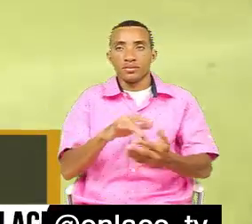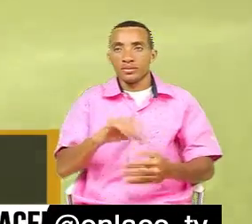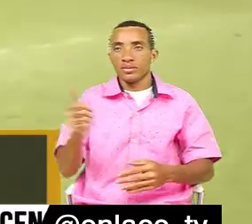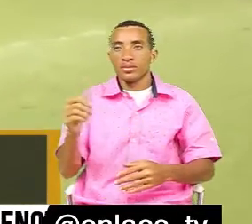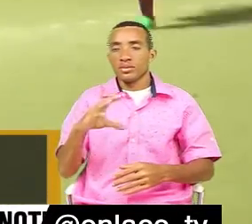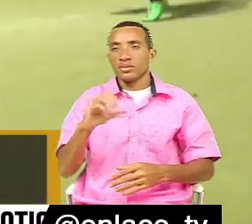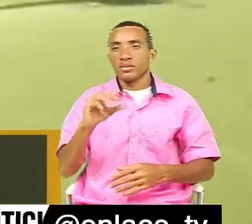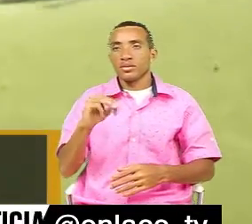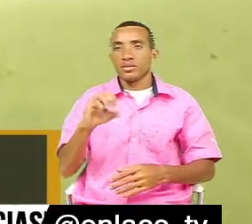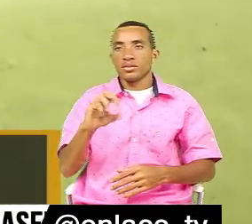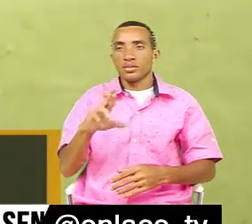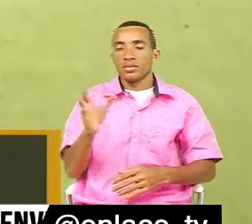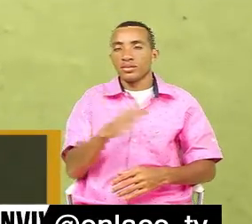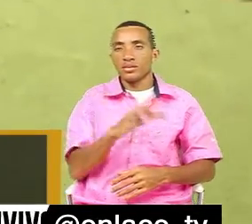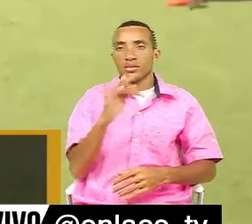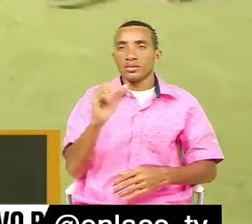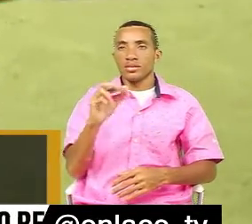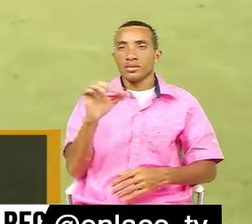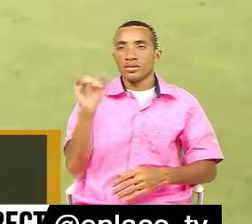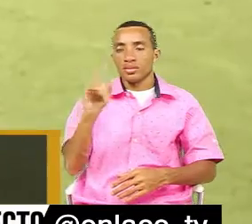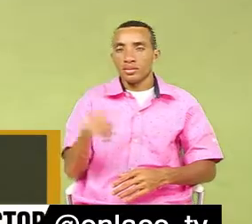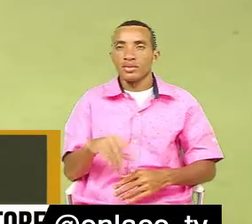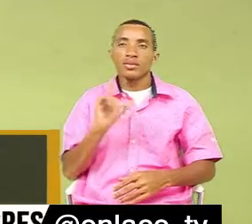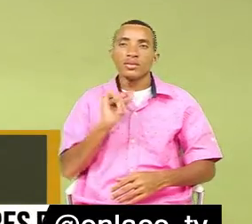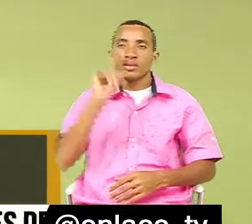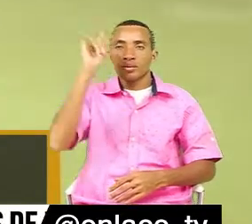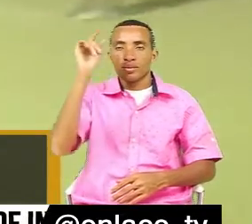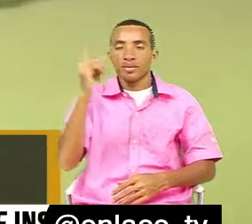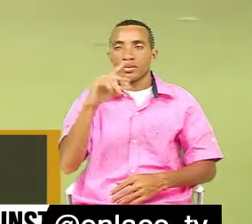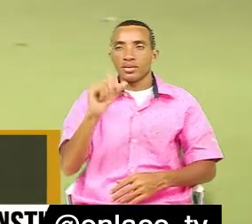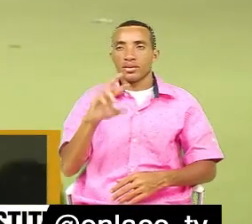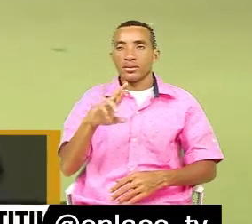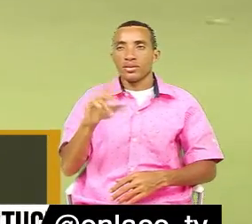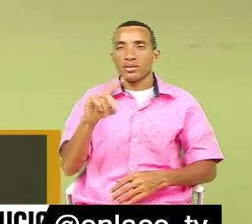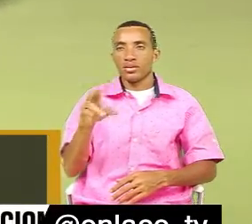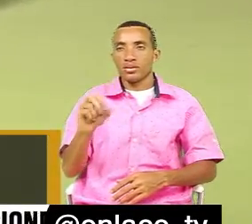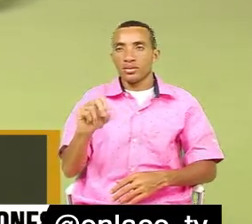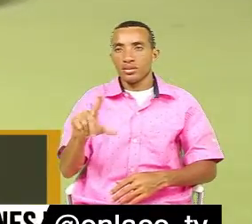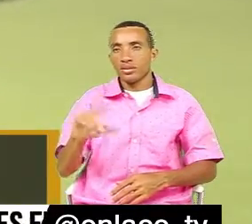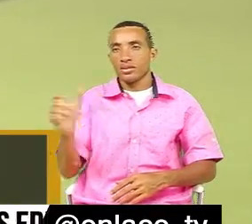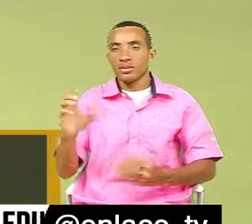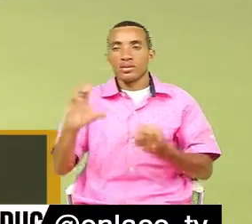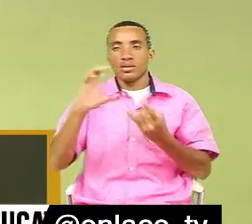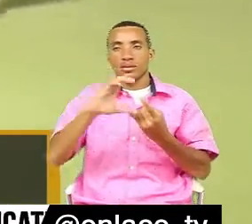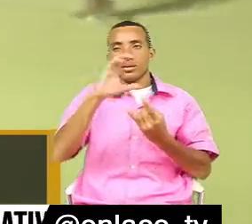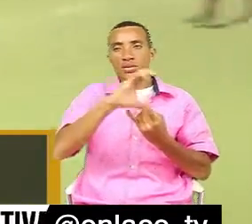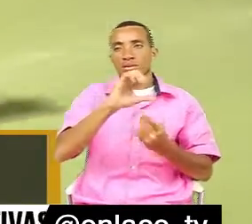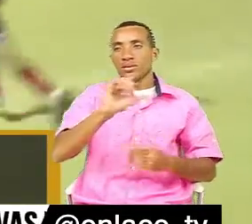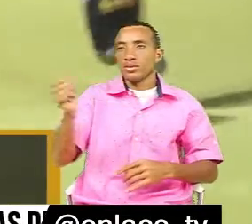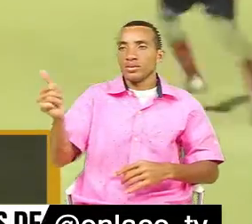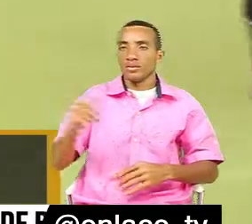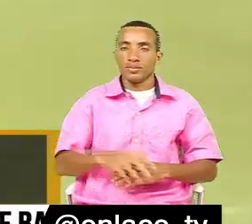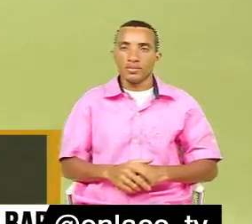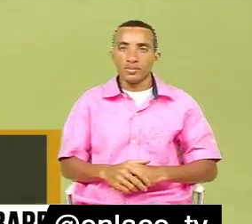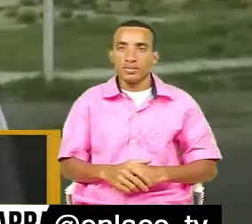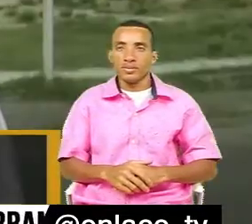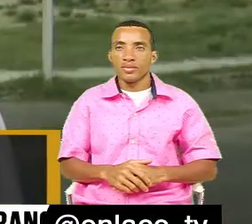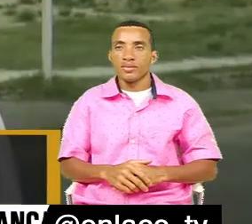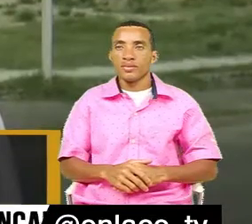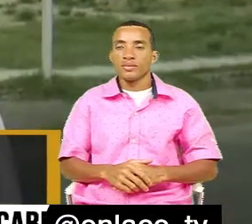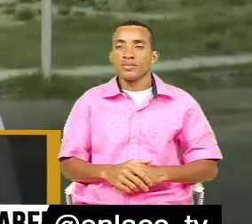Camar, Tapias Spark, Inderva, Zarzal, Amigos de Sami, UCC y Topping, entre otros. Bueno, este torneo